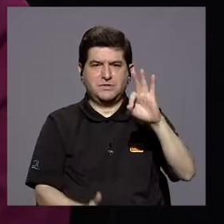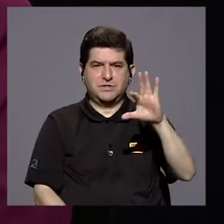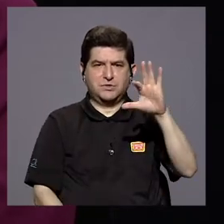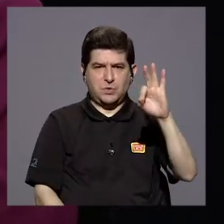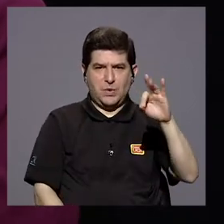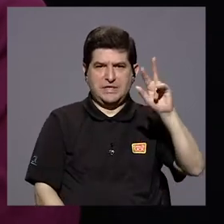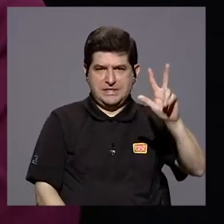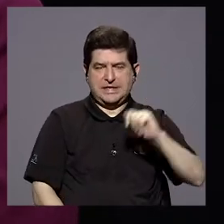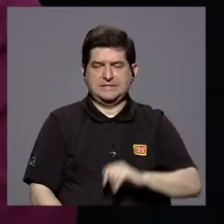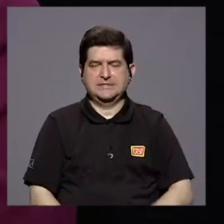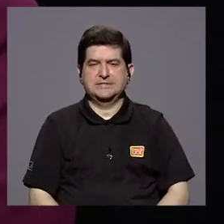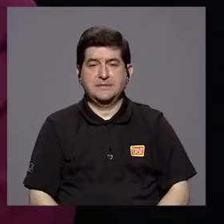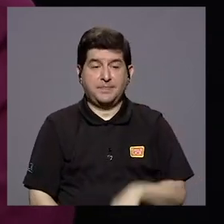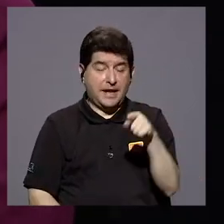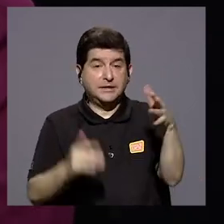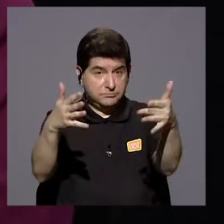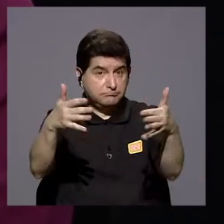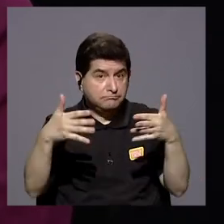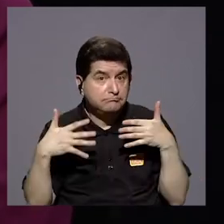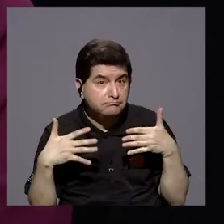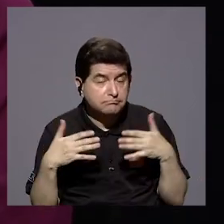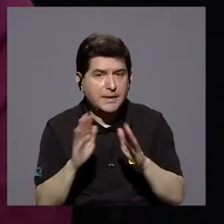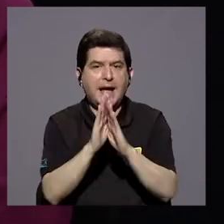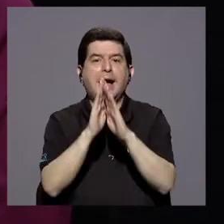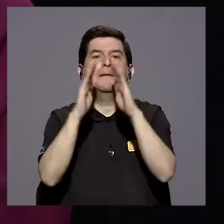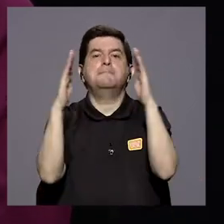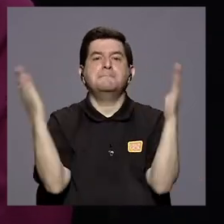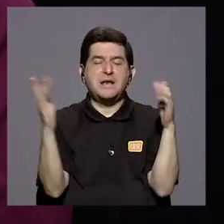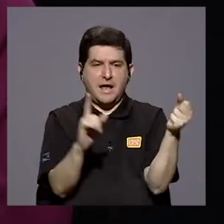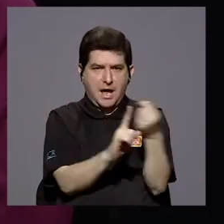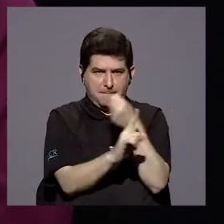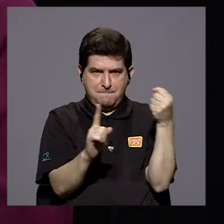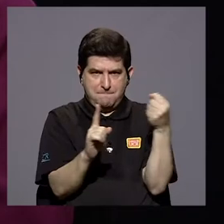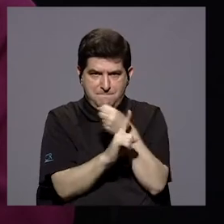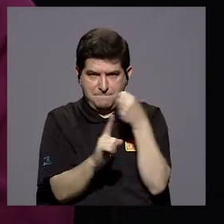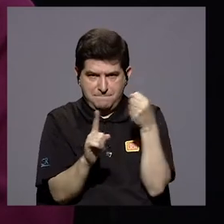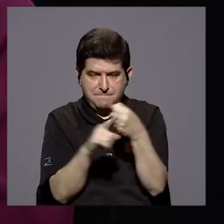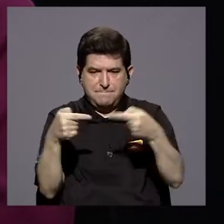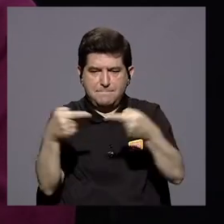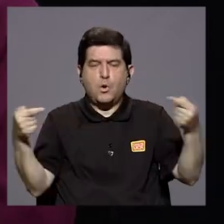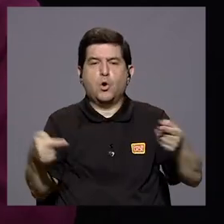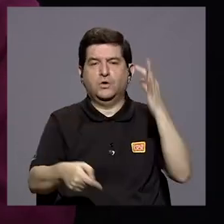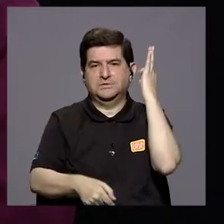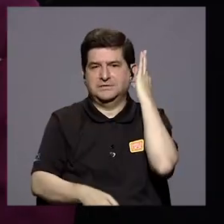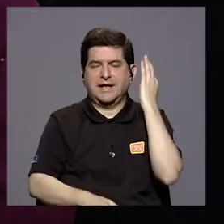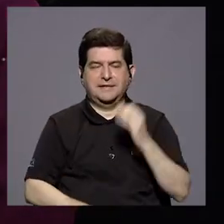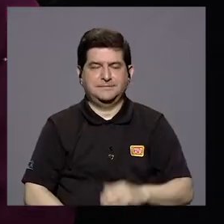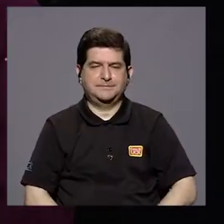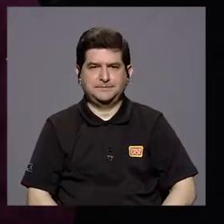21.993. Es un expediente que amplió la violencia contra las mujeres.